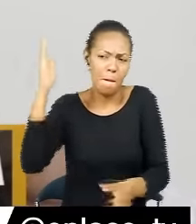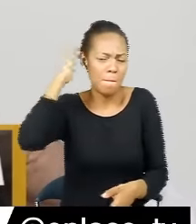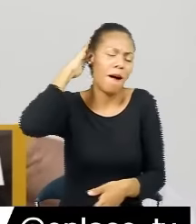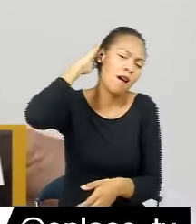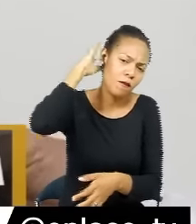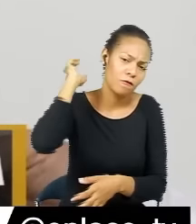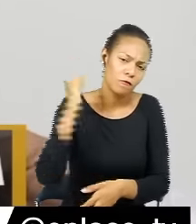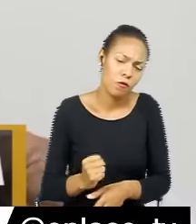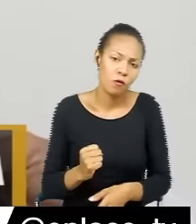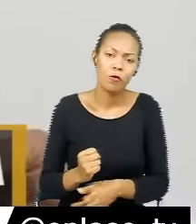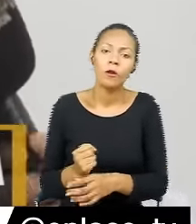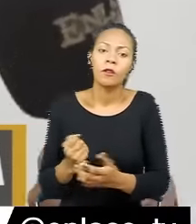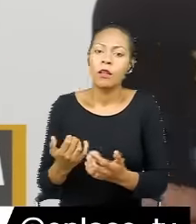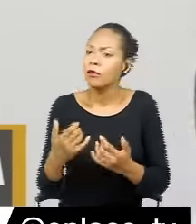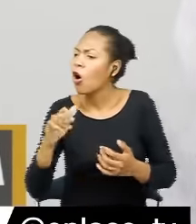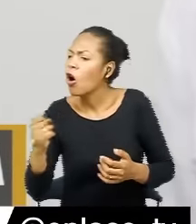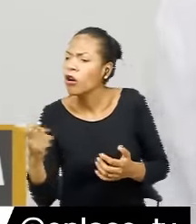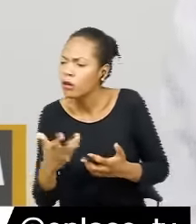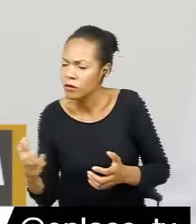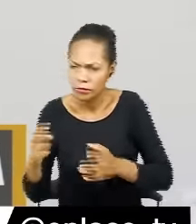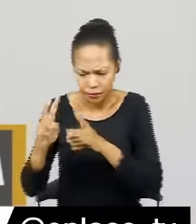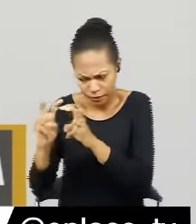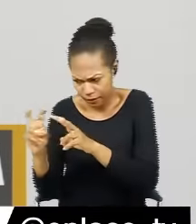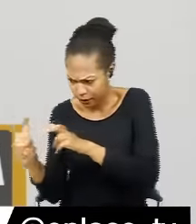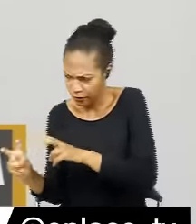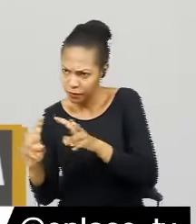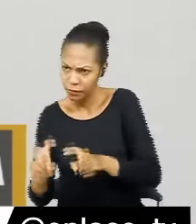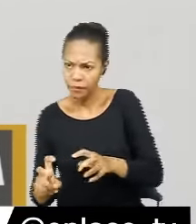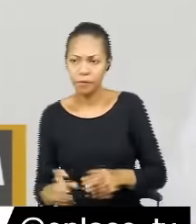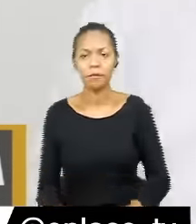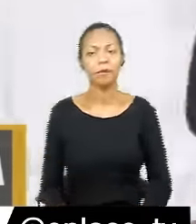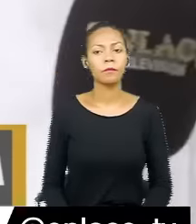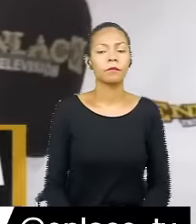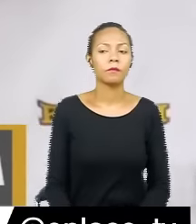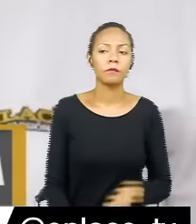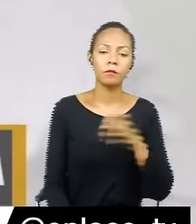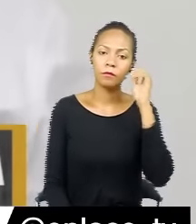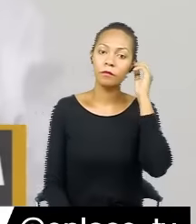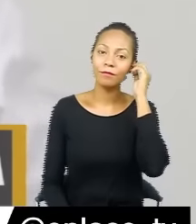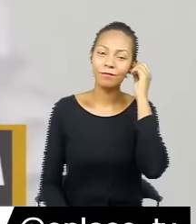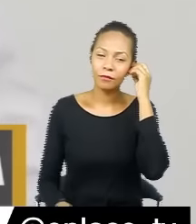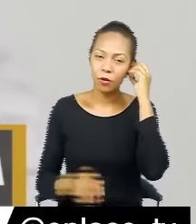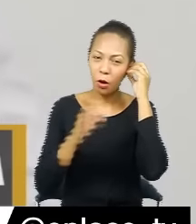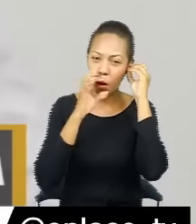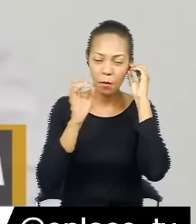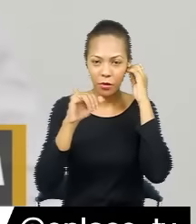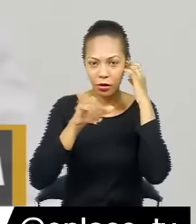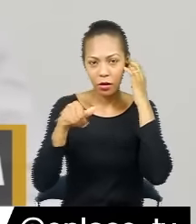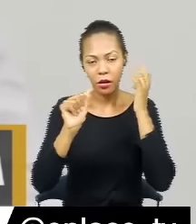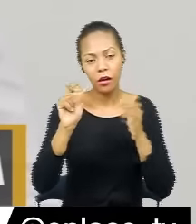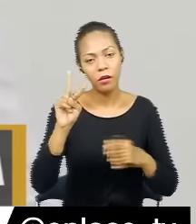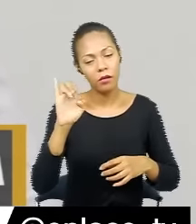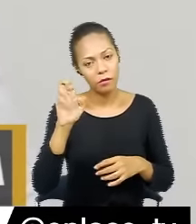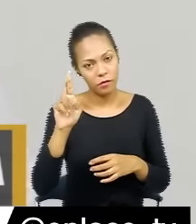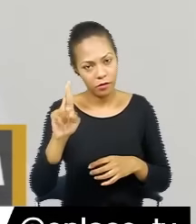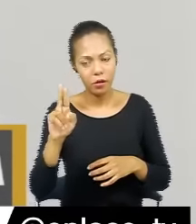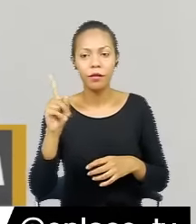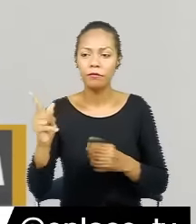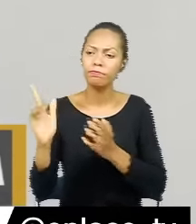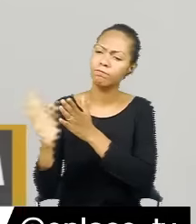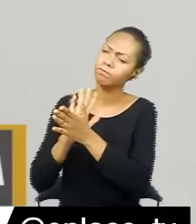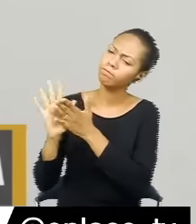ya serán materia de investigación. Muy amable. El mayor Javier Alvear de la Policía Nacional hablando sobre cómo sucedieron estos hechos